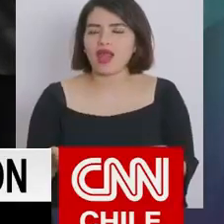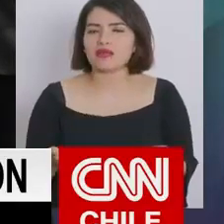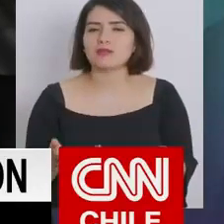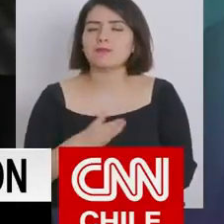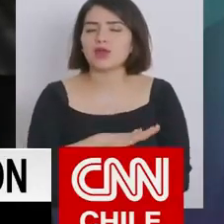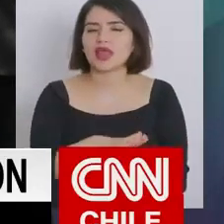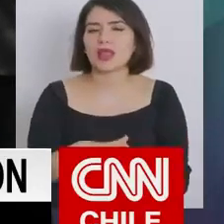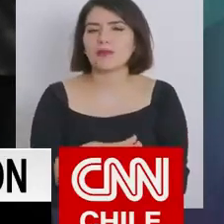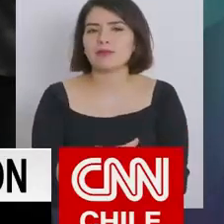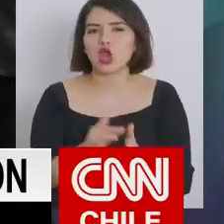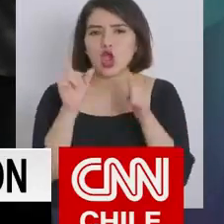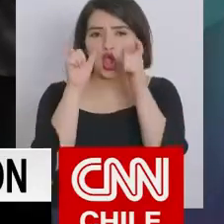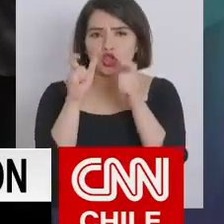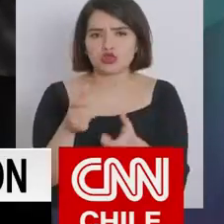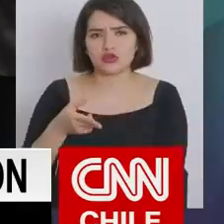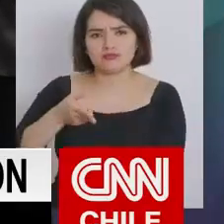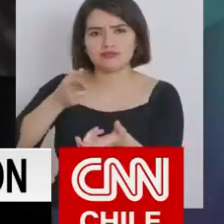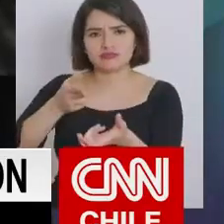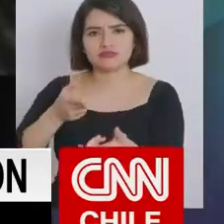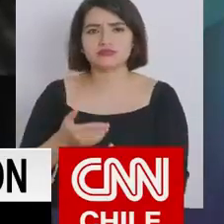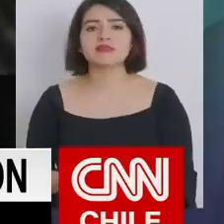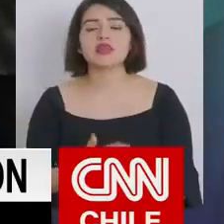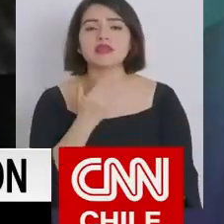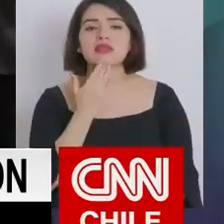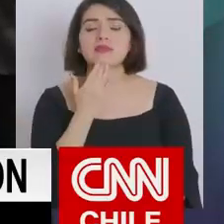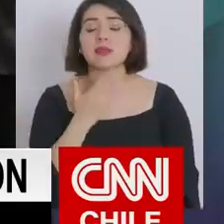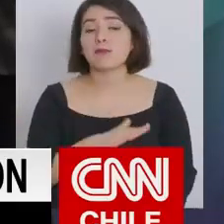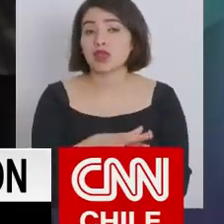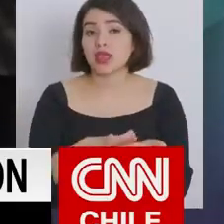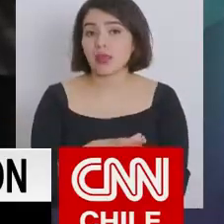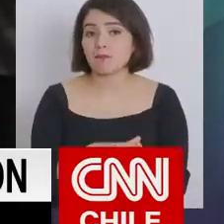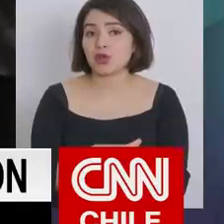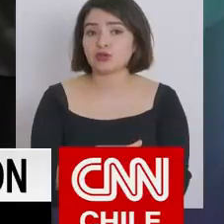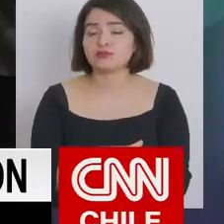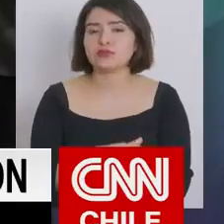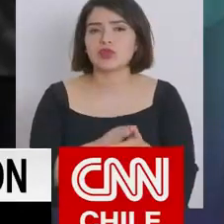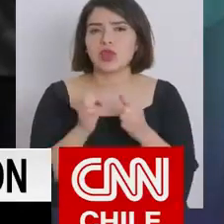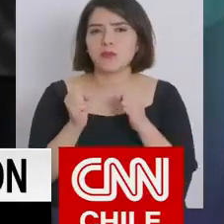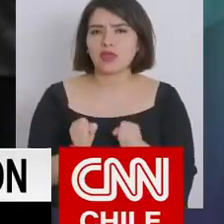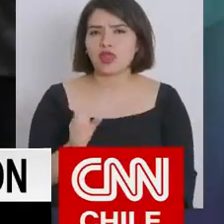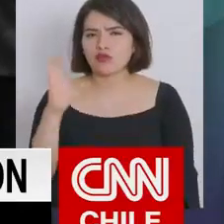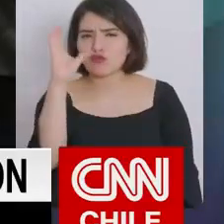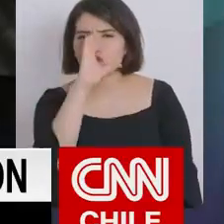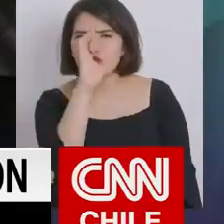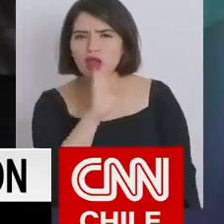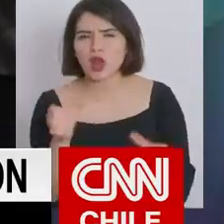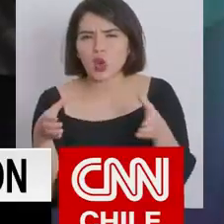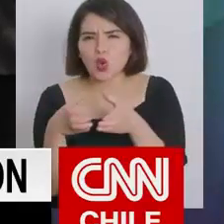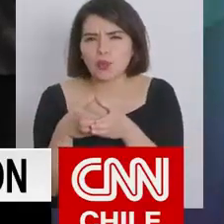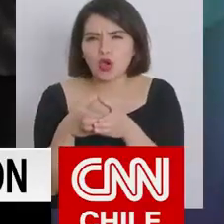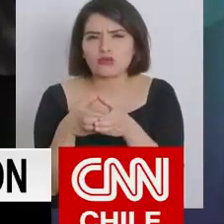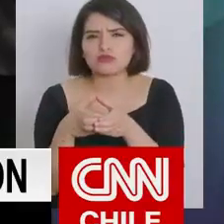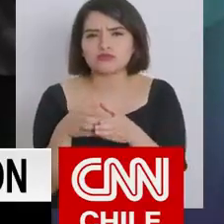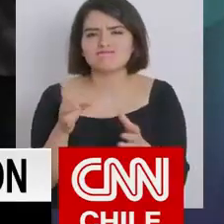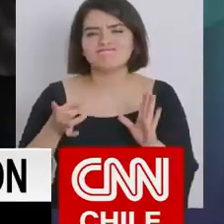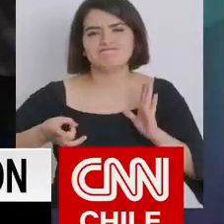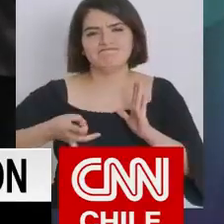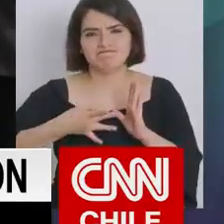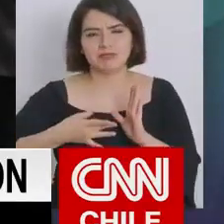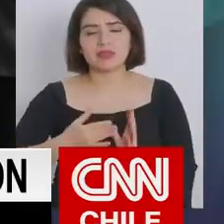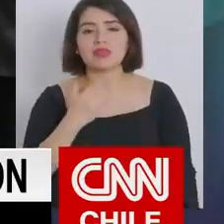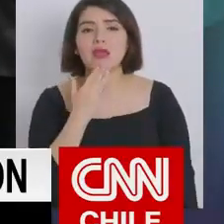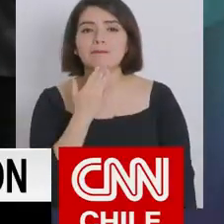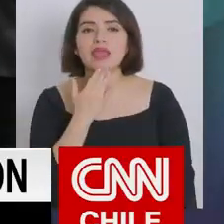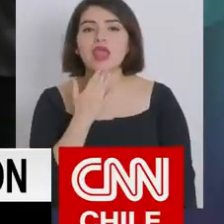ejemplo, el control de armas, sobre, por ejemplo, también el poder ir a buscar el crimen organizado. El combatir con